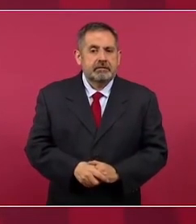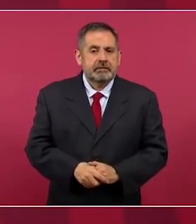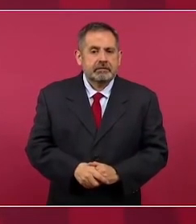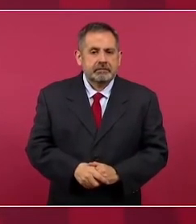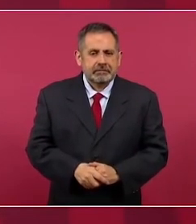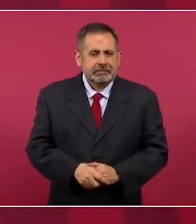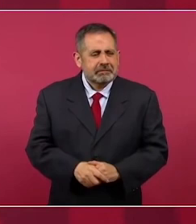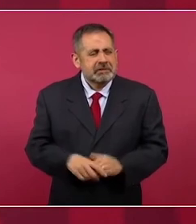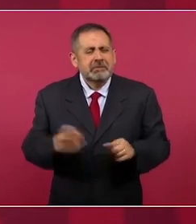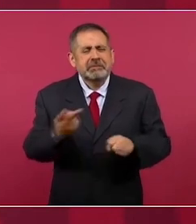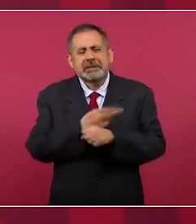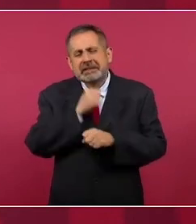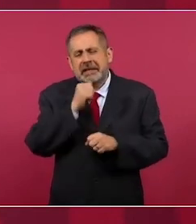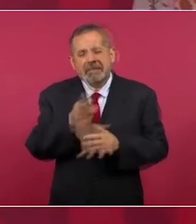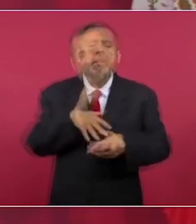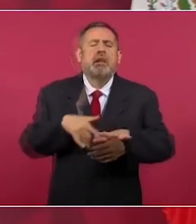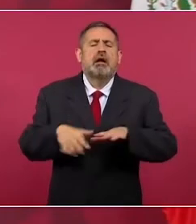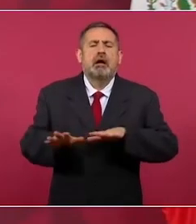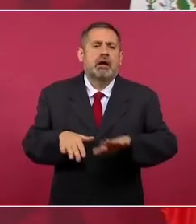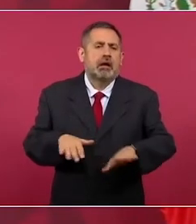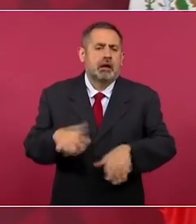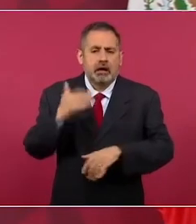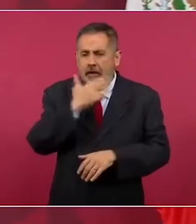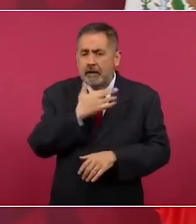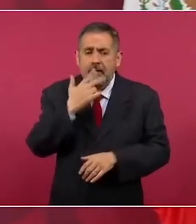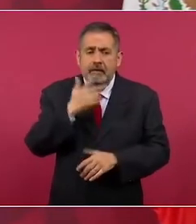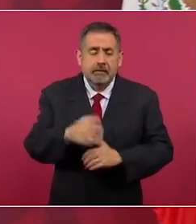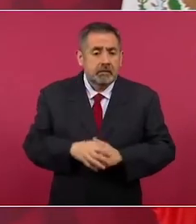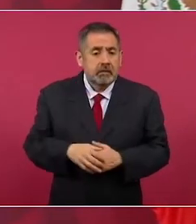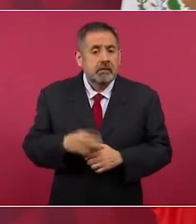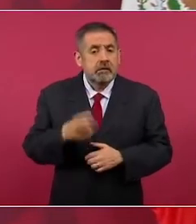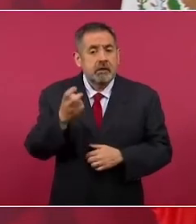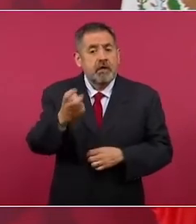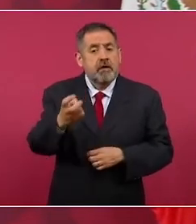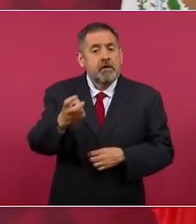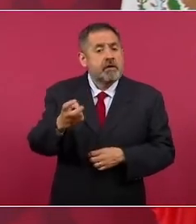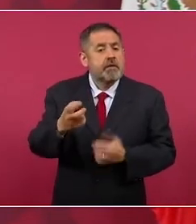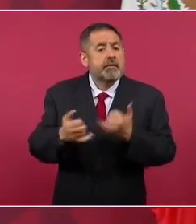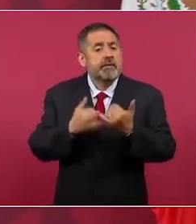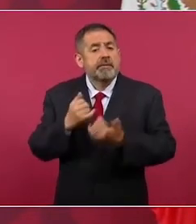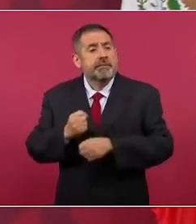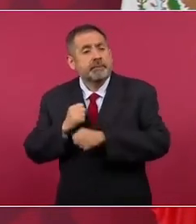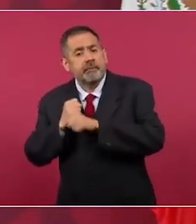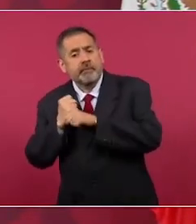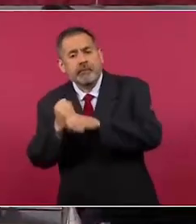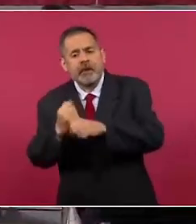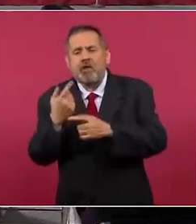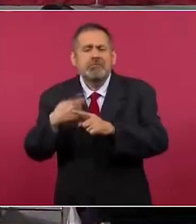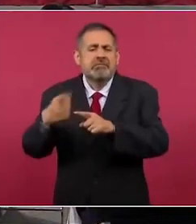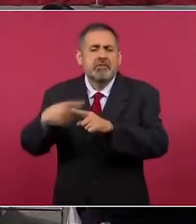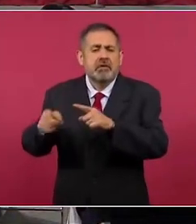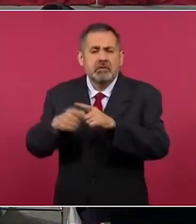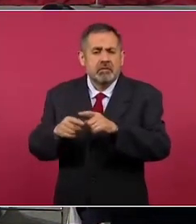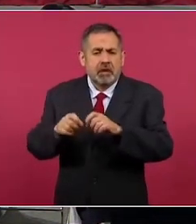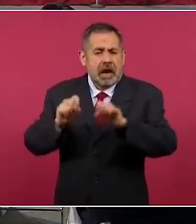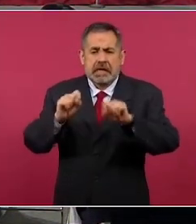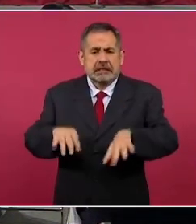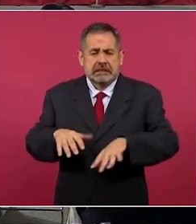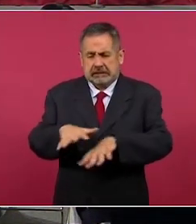Pero no pasa de eso. Y así jugaba uno béisbol y todo, sin zapato.